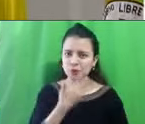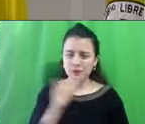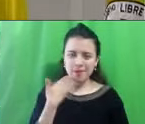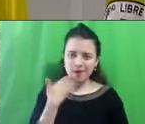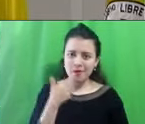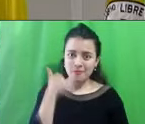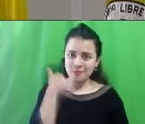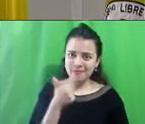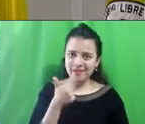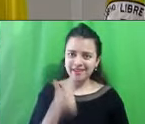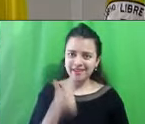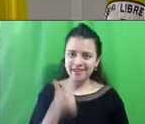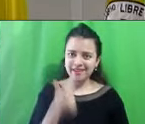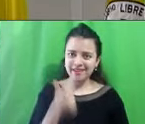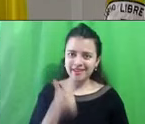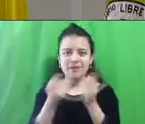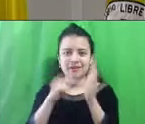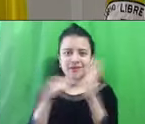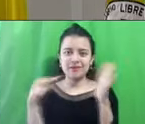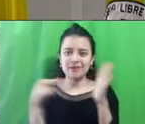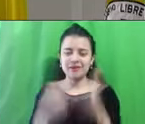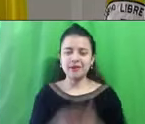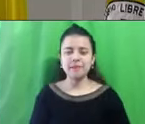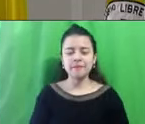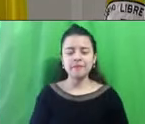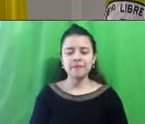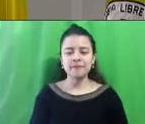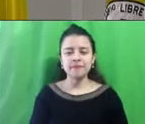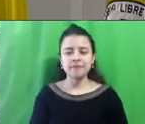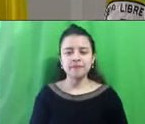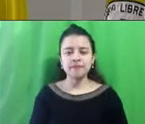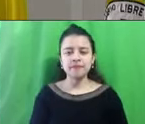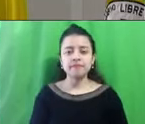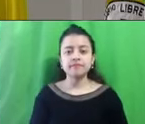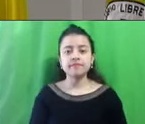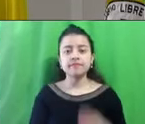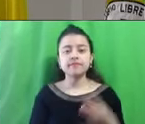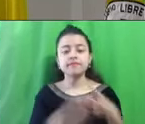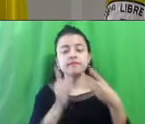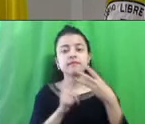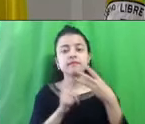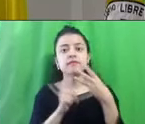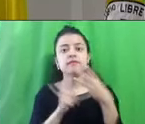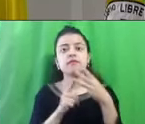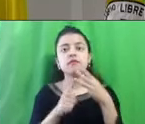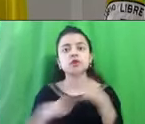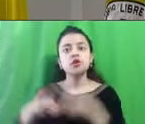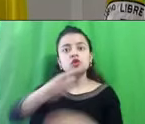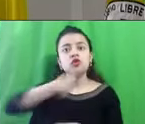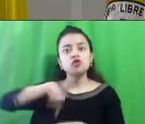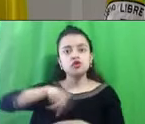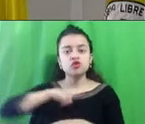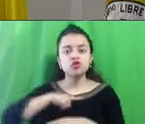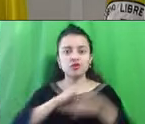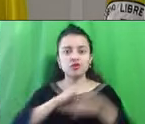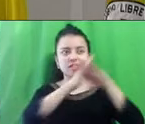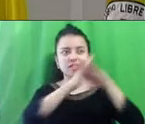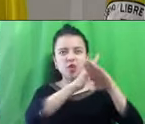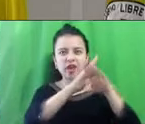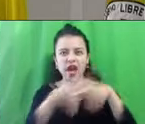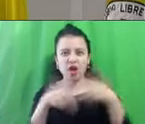empresa. También se manejó toda la parte de seguridad informática, racionalización de trámites